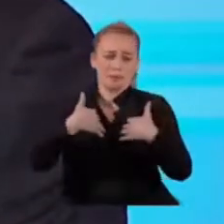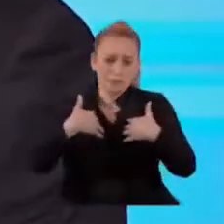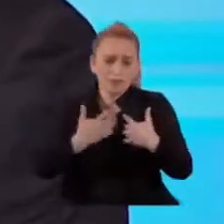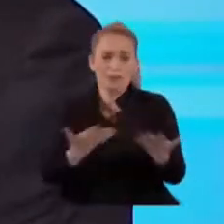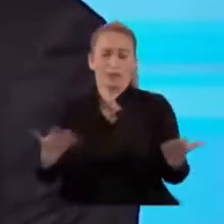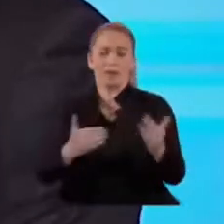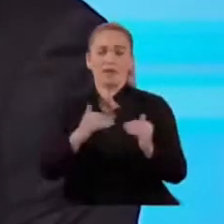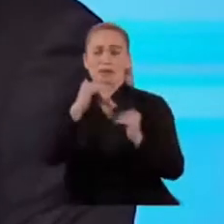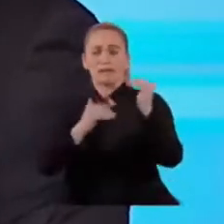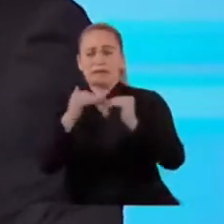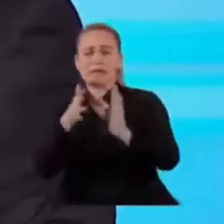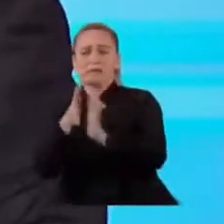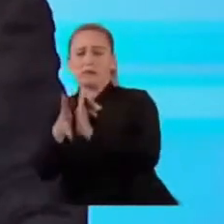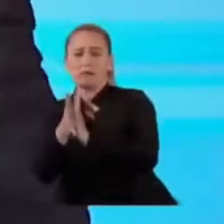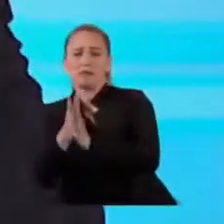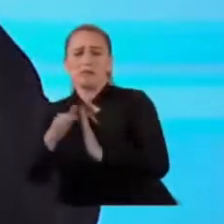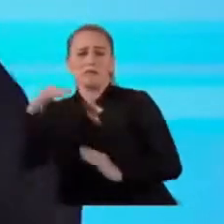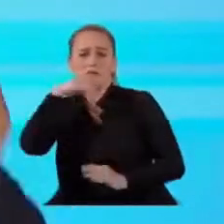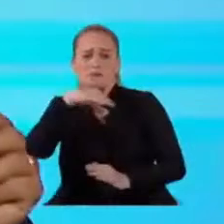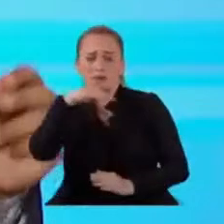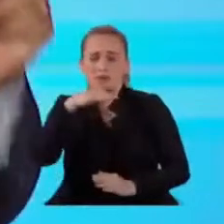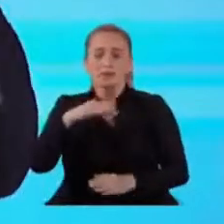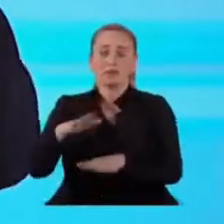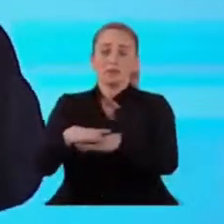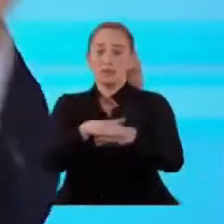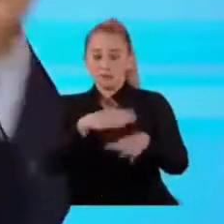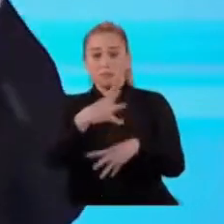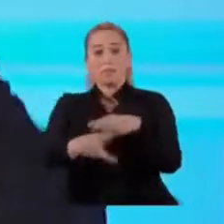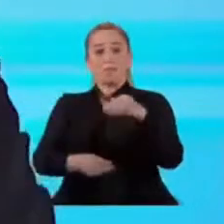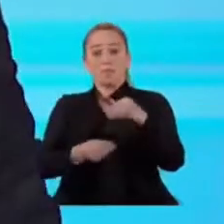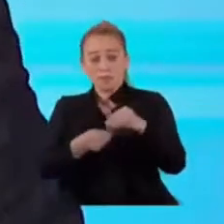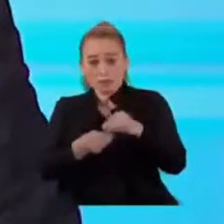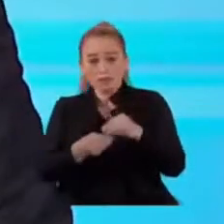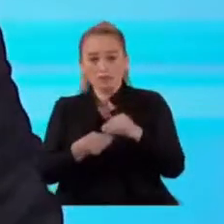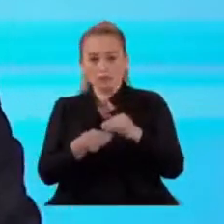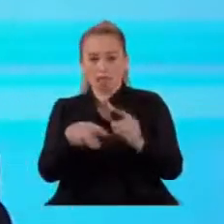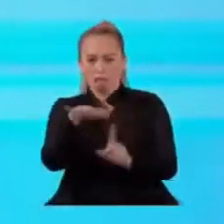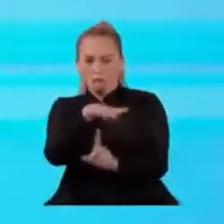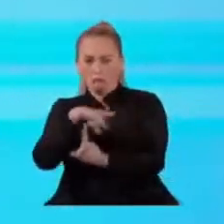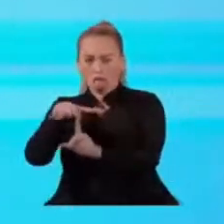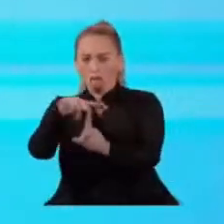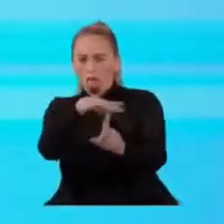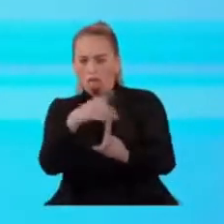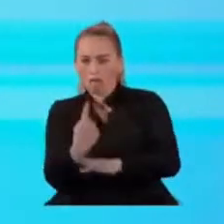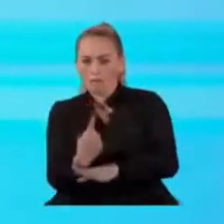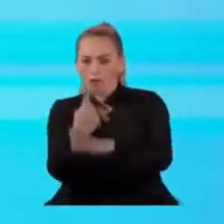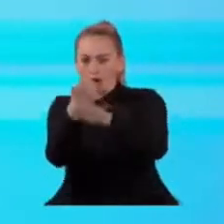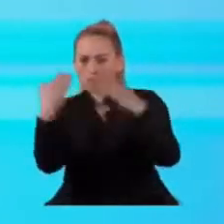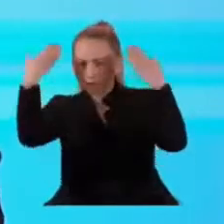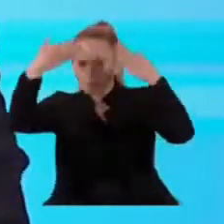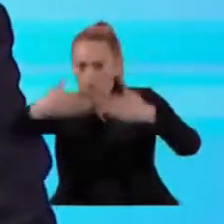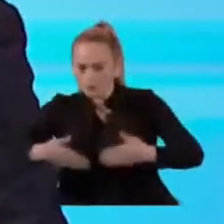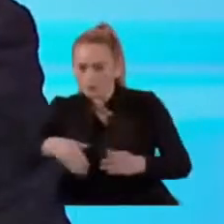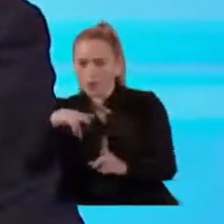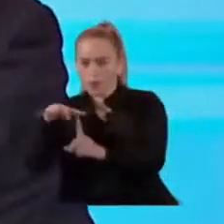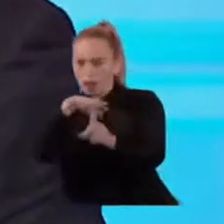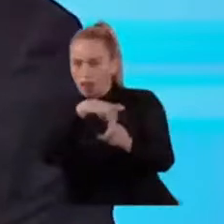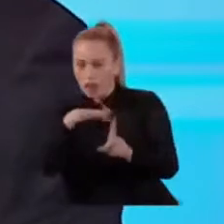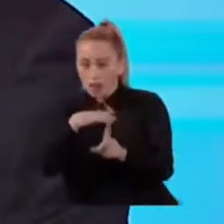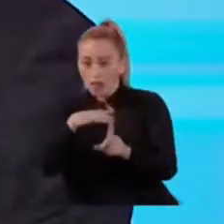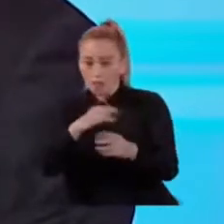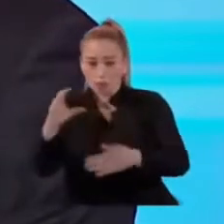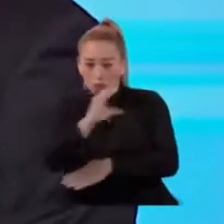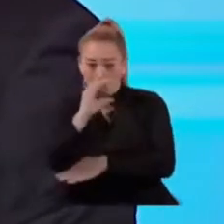de la desinformación, las de también marrullas, politiqueras y división que poco le sirven